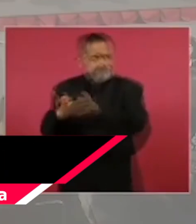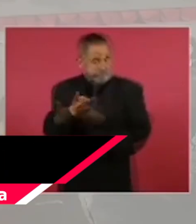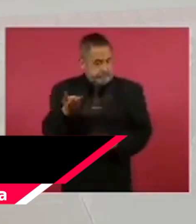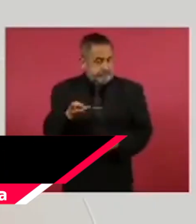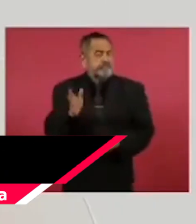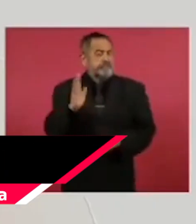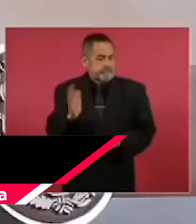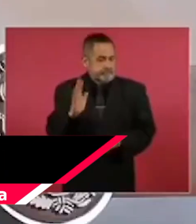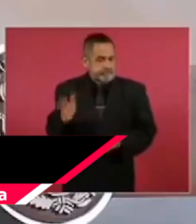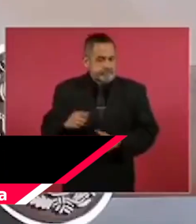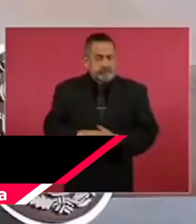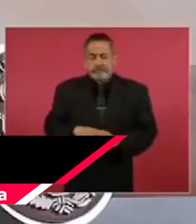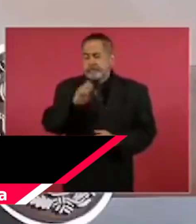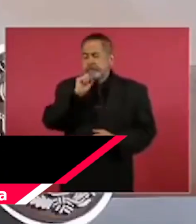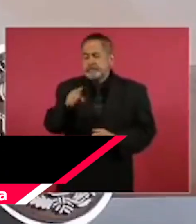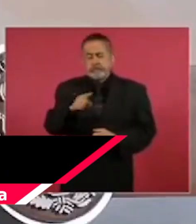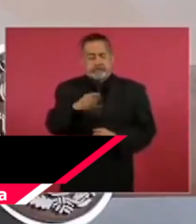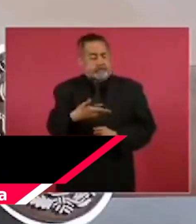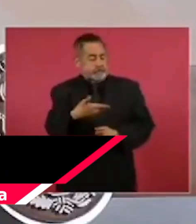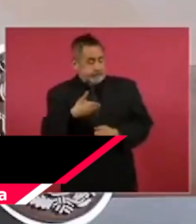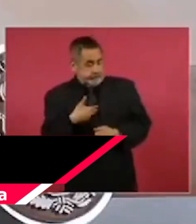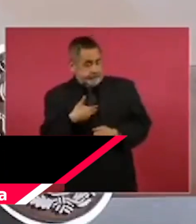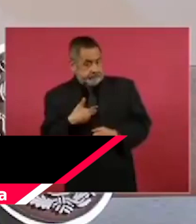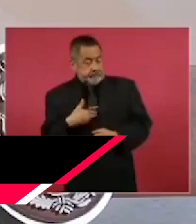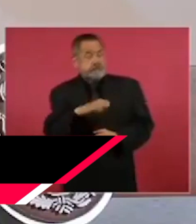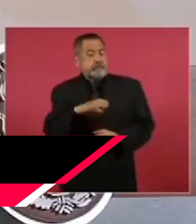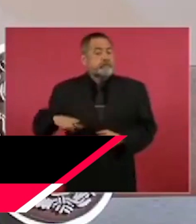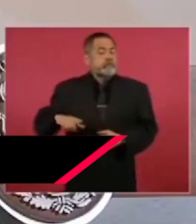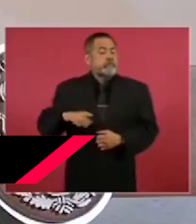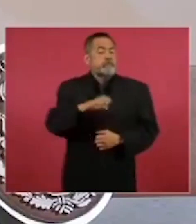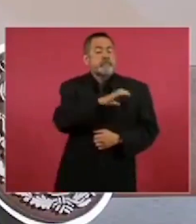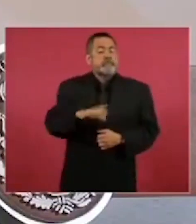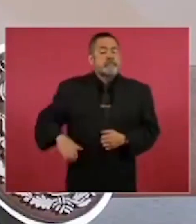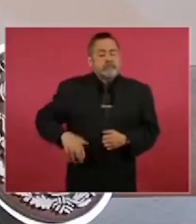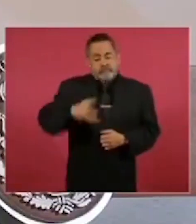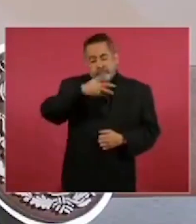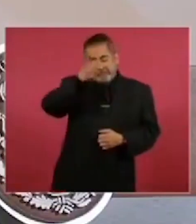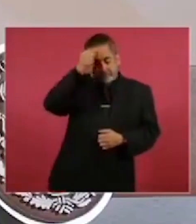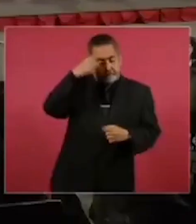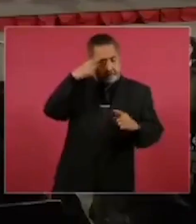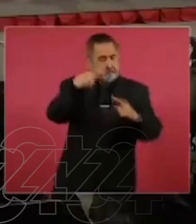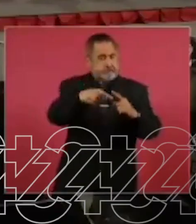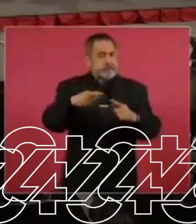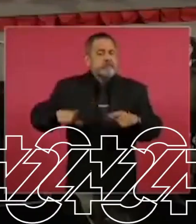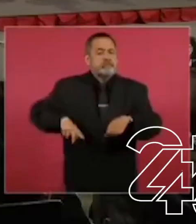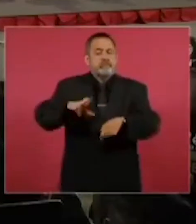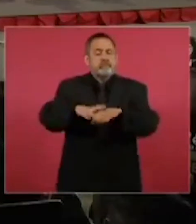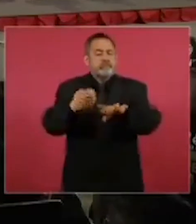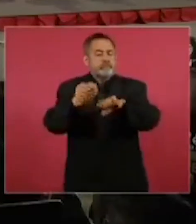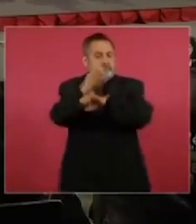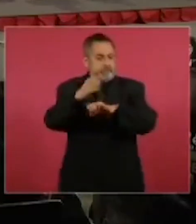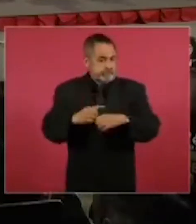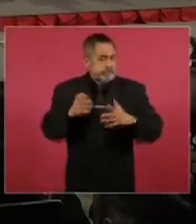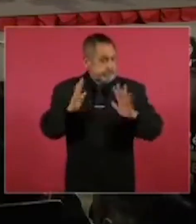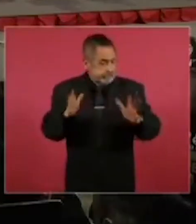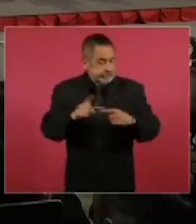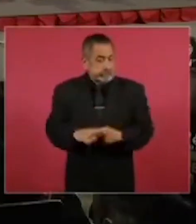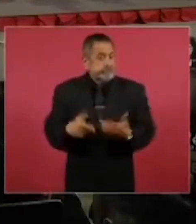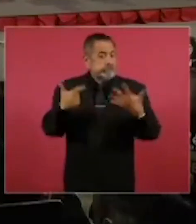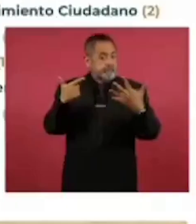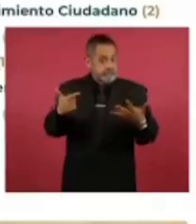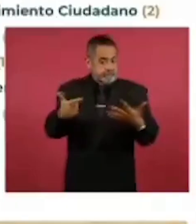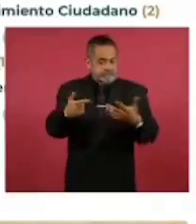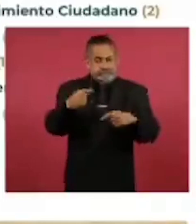República, 3 solicitudes de candidatos a gobiernos de los estados, 7 de